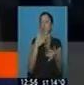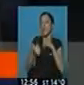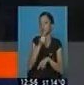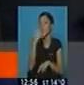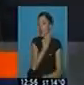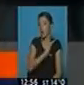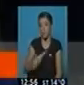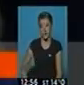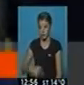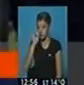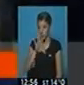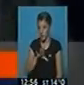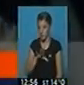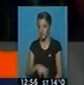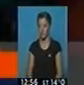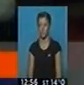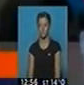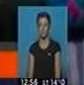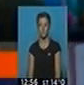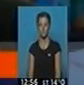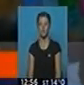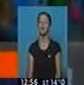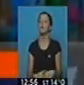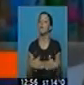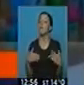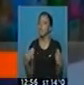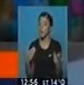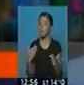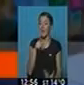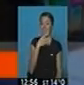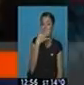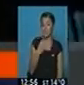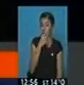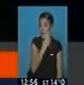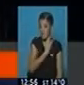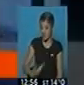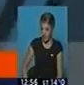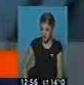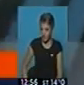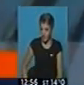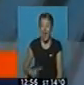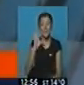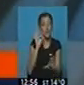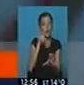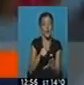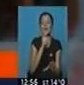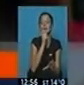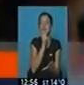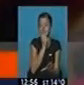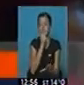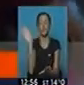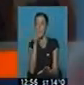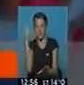ese decreto obviamente es casi un decreto, es un decreto que tiene que ver con una situación anunciada, que era que si la oposición ganaba la Asamblea